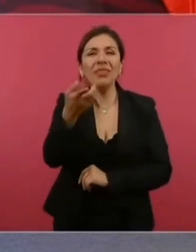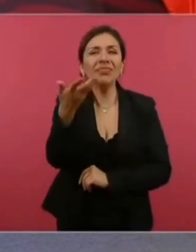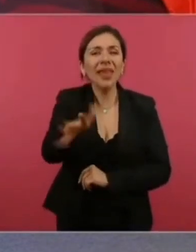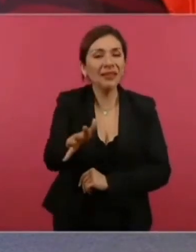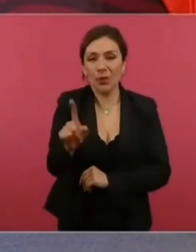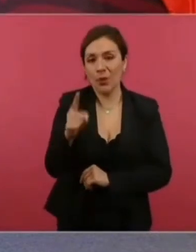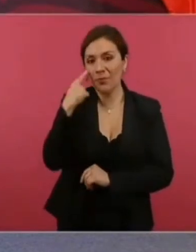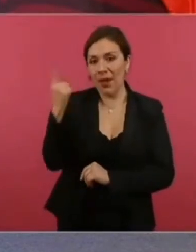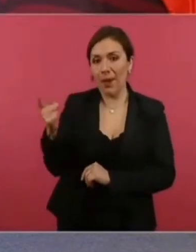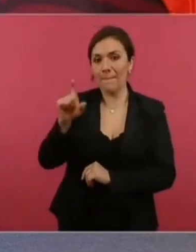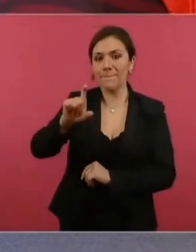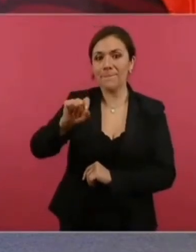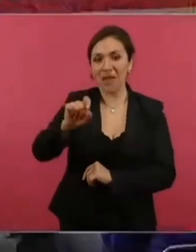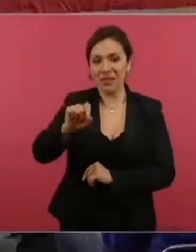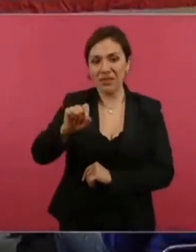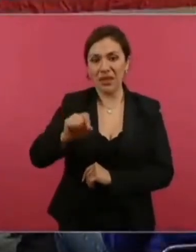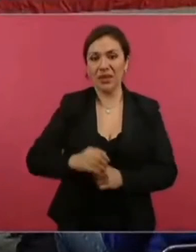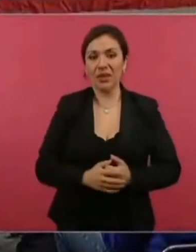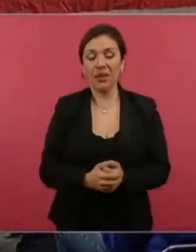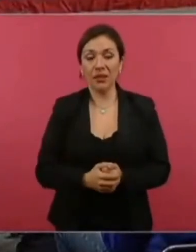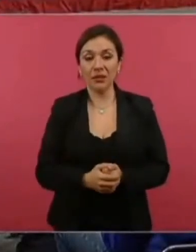20.